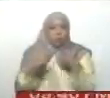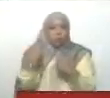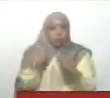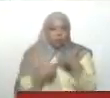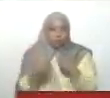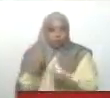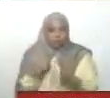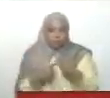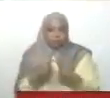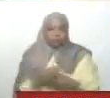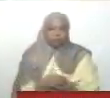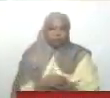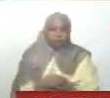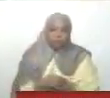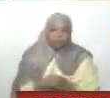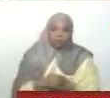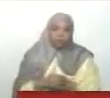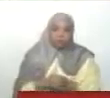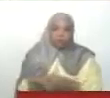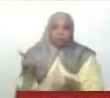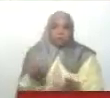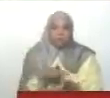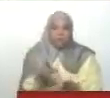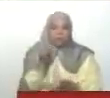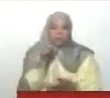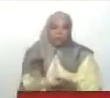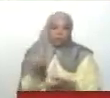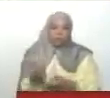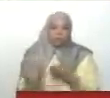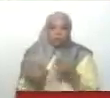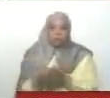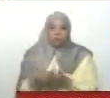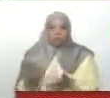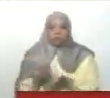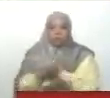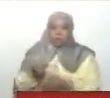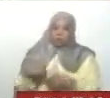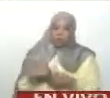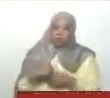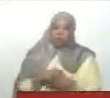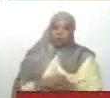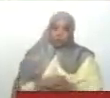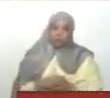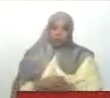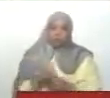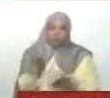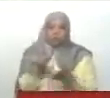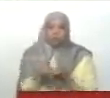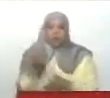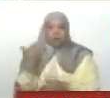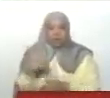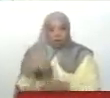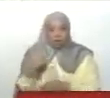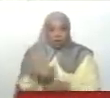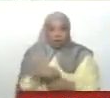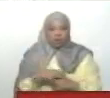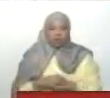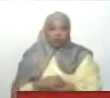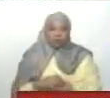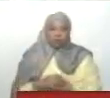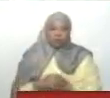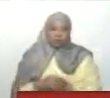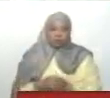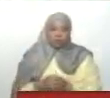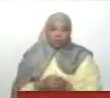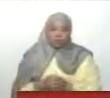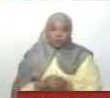colores, los chinecos, los pastores, por ejemplo, además de la música nuestra, pues. También pasó en Argentina cuando fuimos en